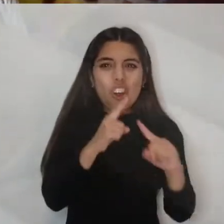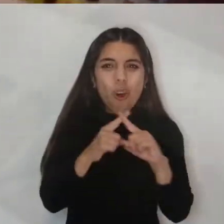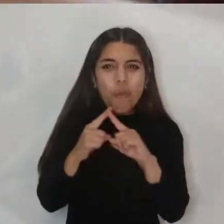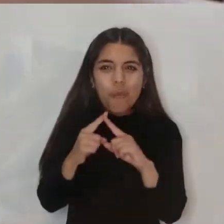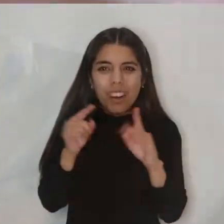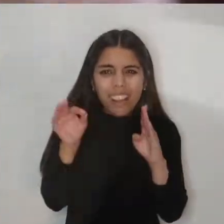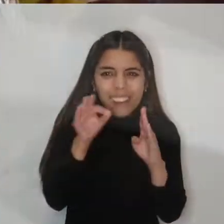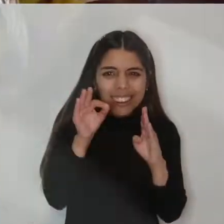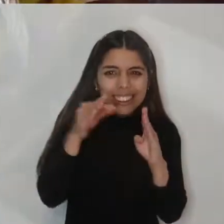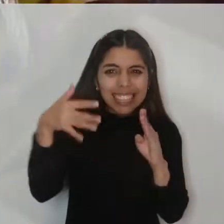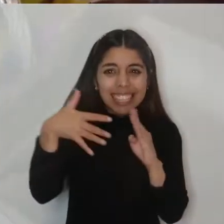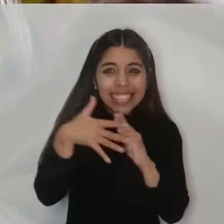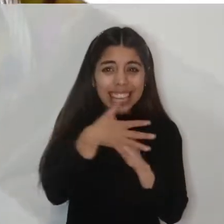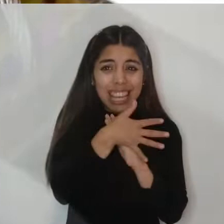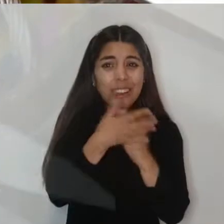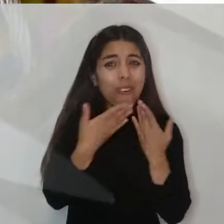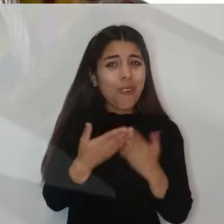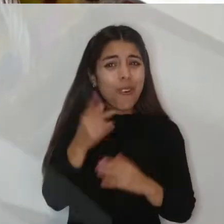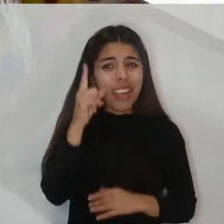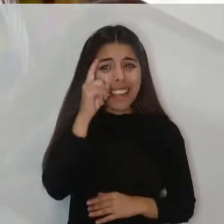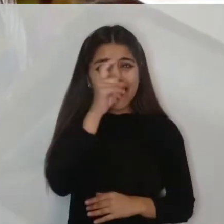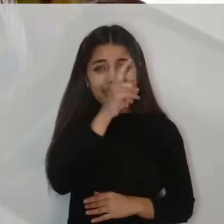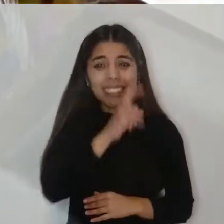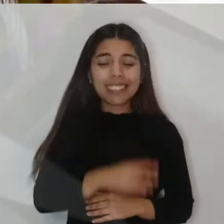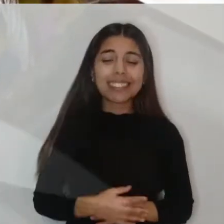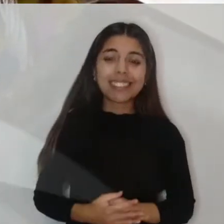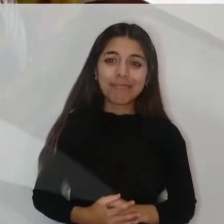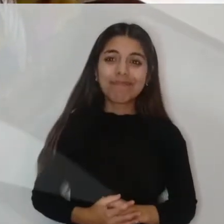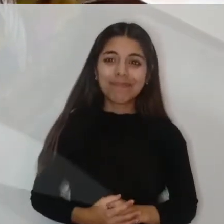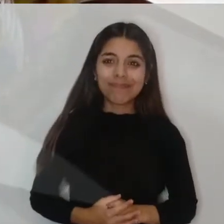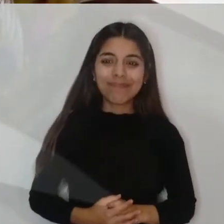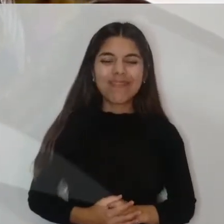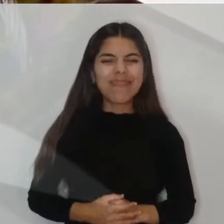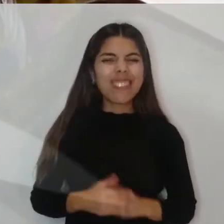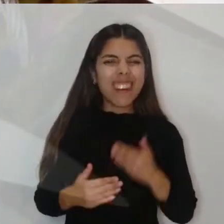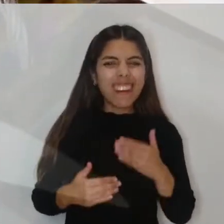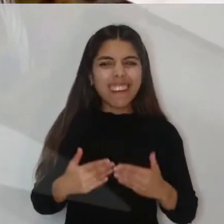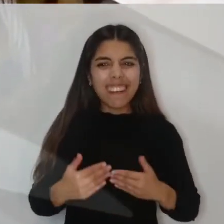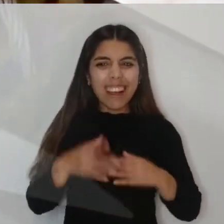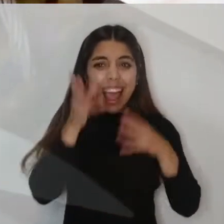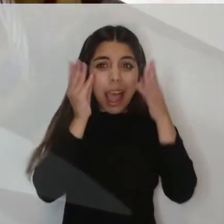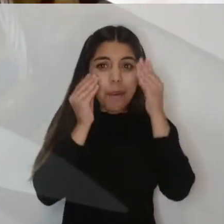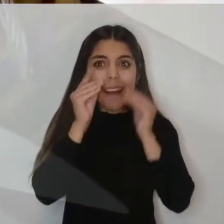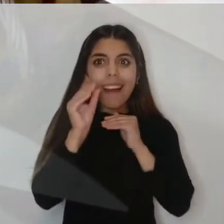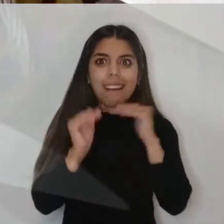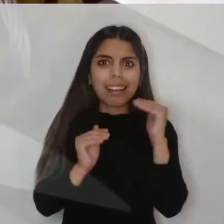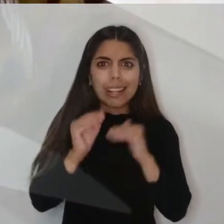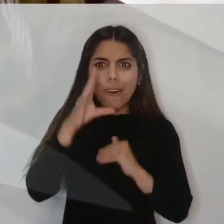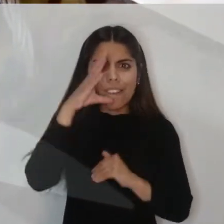de los de palos, que exactamente, sí, me costó mucho aprenderlo, siempre me he olvidado.